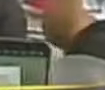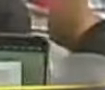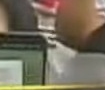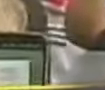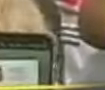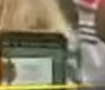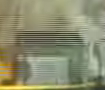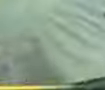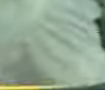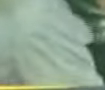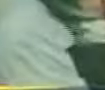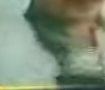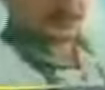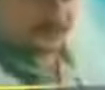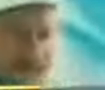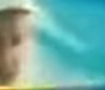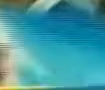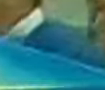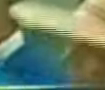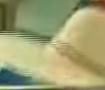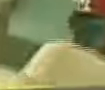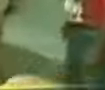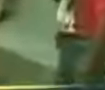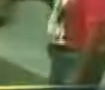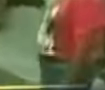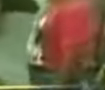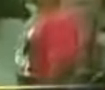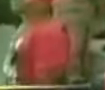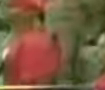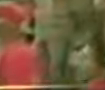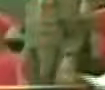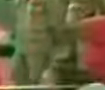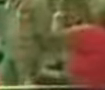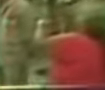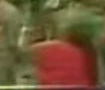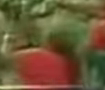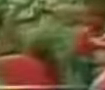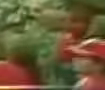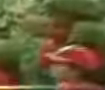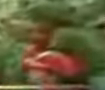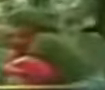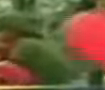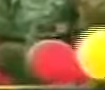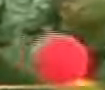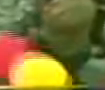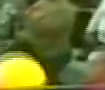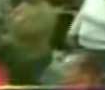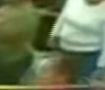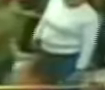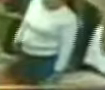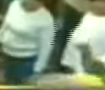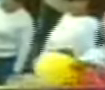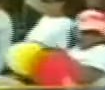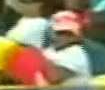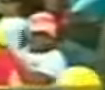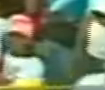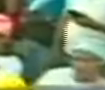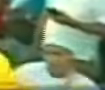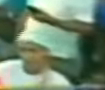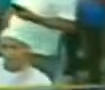como ciencia, tecnología y educación, salud, comunicaciones, cultores, deportes y